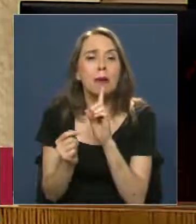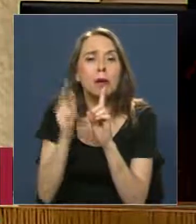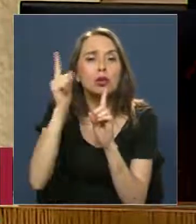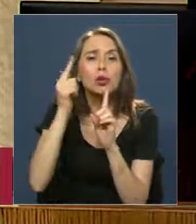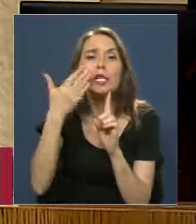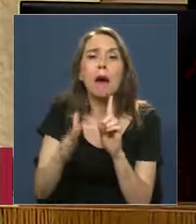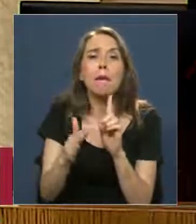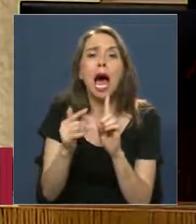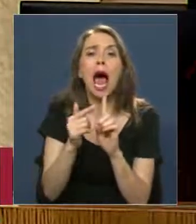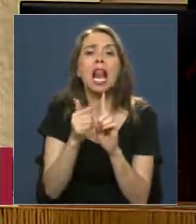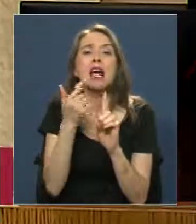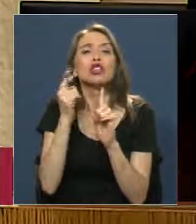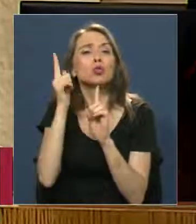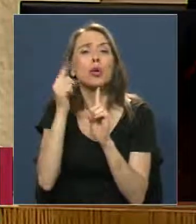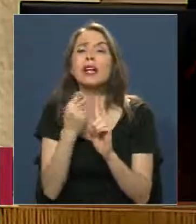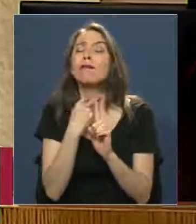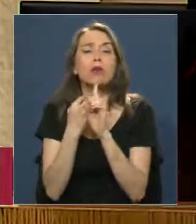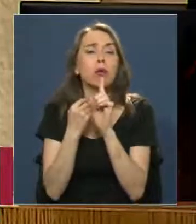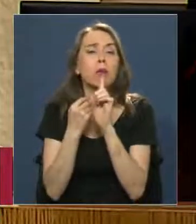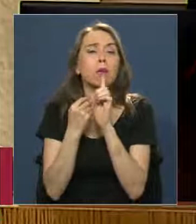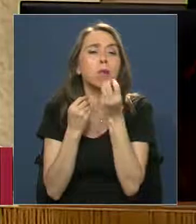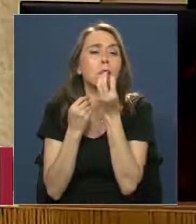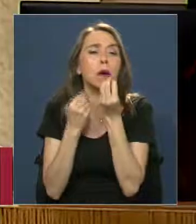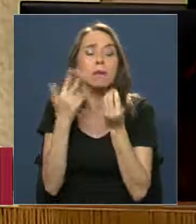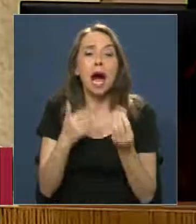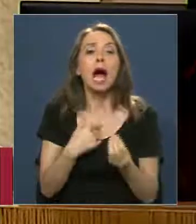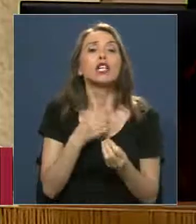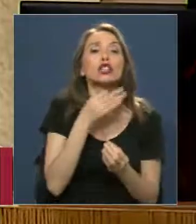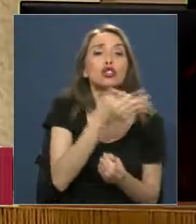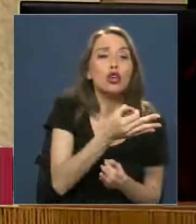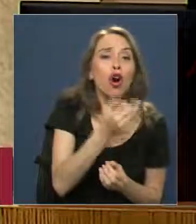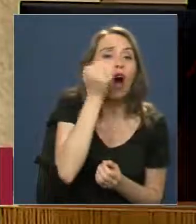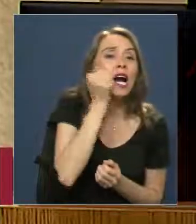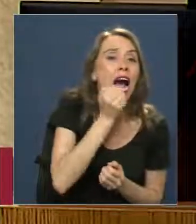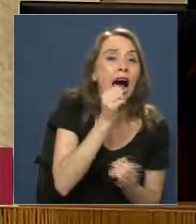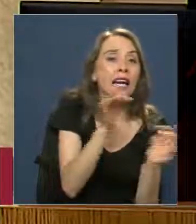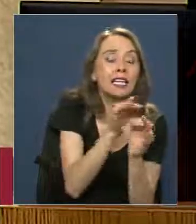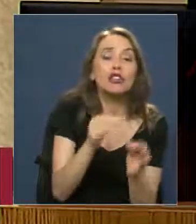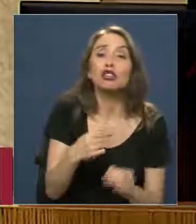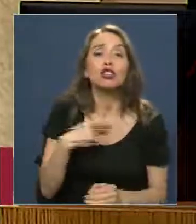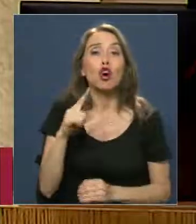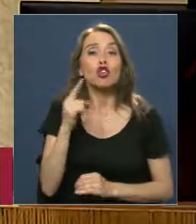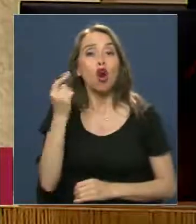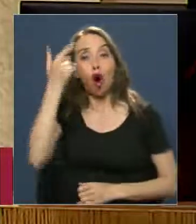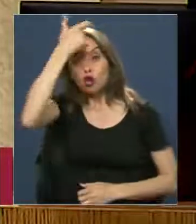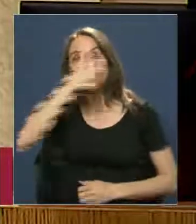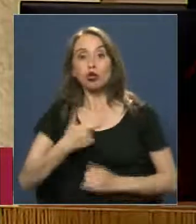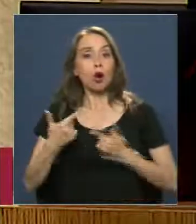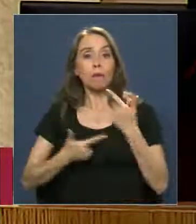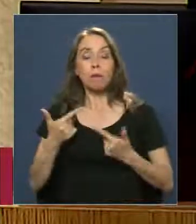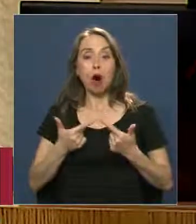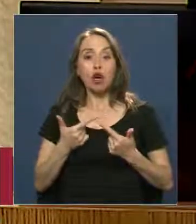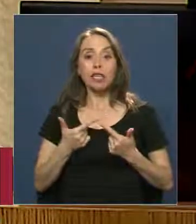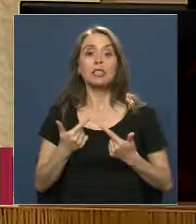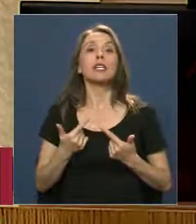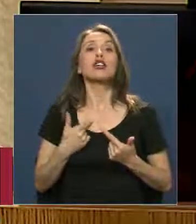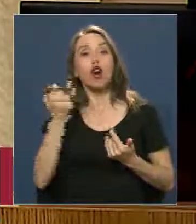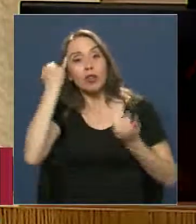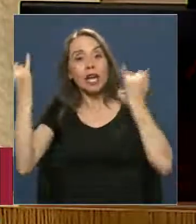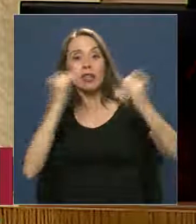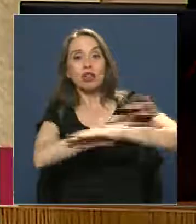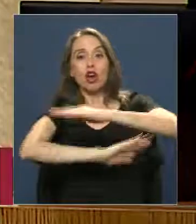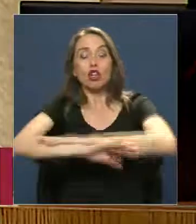son expresiones de afecto. Yo no soy un ideólogo político, soy una persona sencilla que necesita entregar y